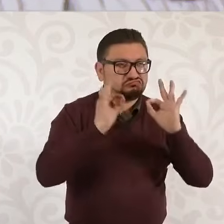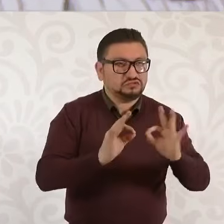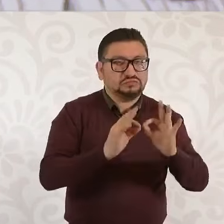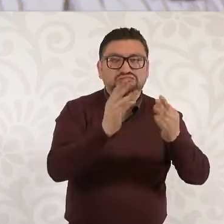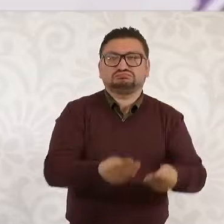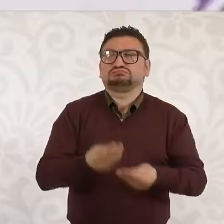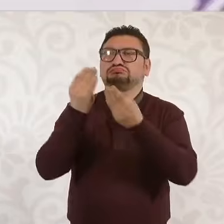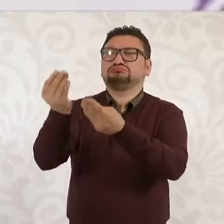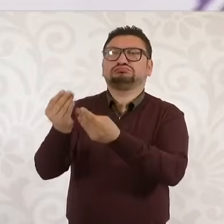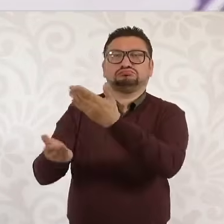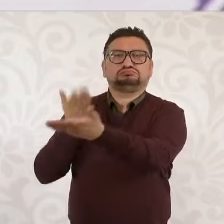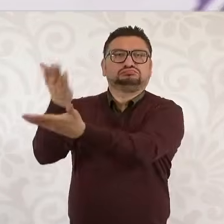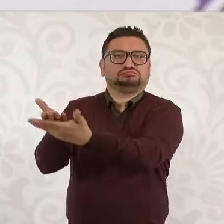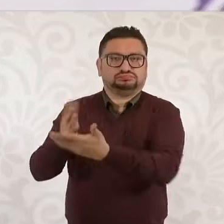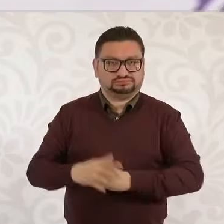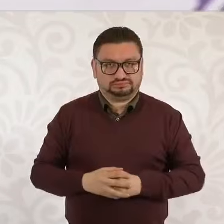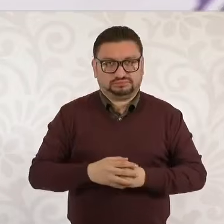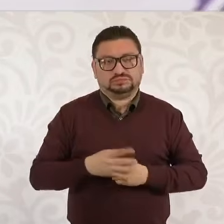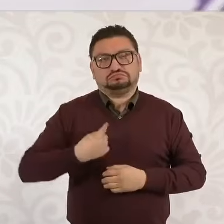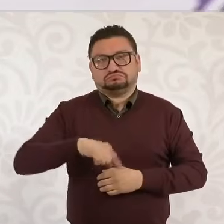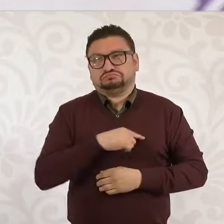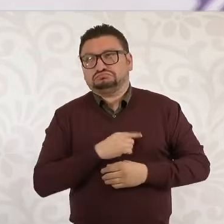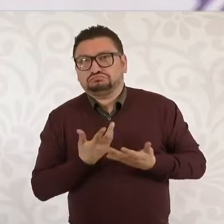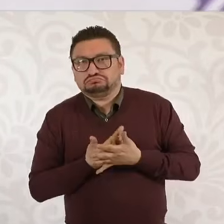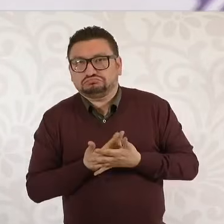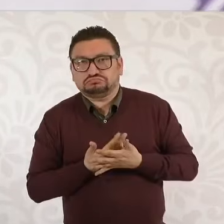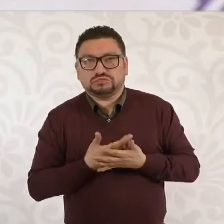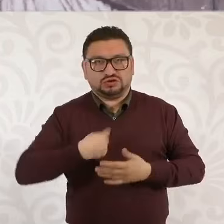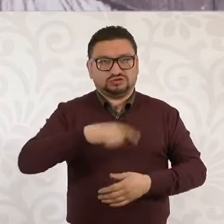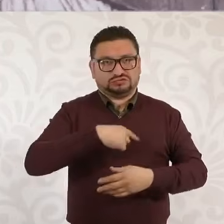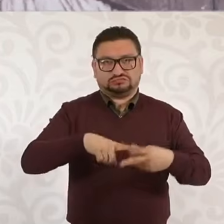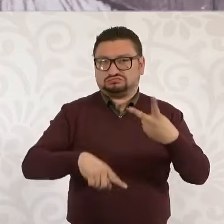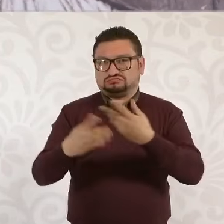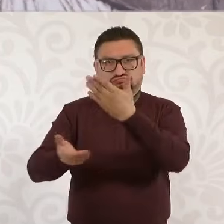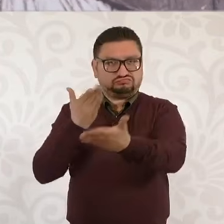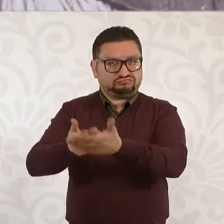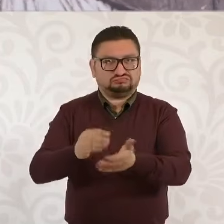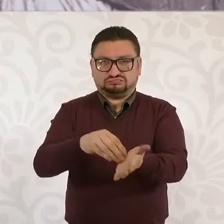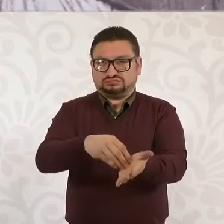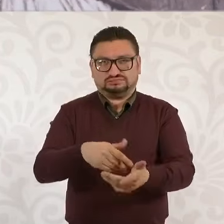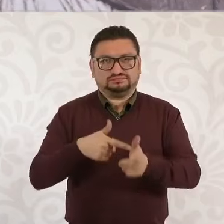y para nosotros es un asunto de principio mantener estas 2 propuestas.